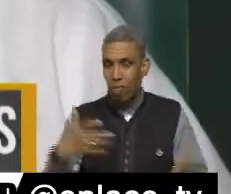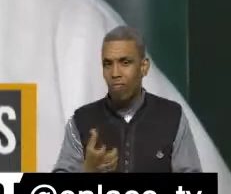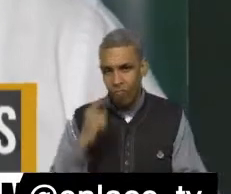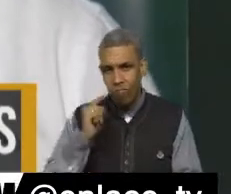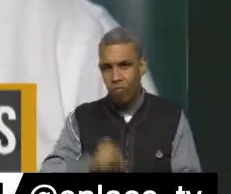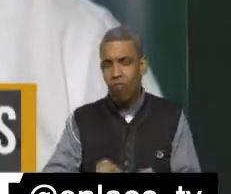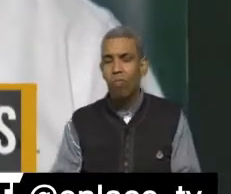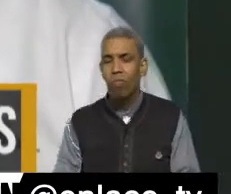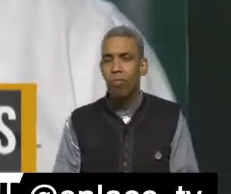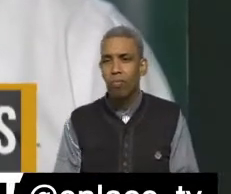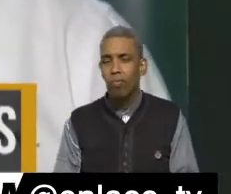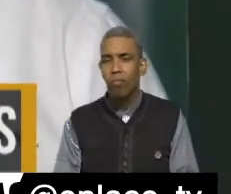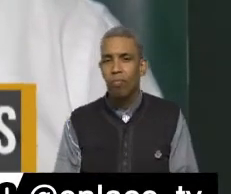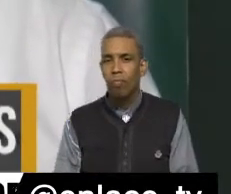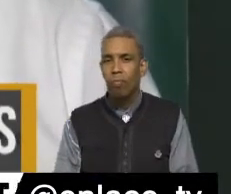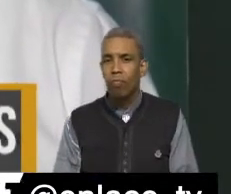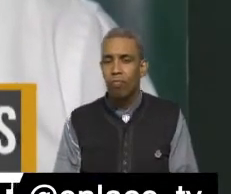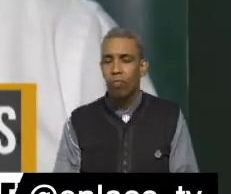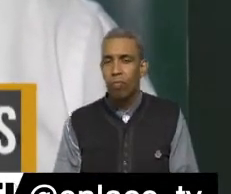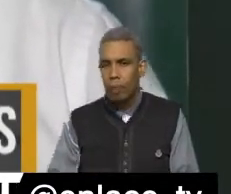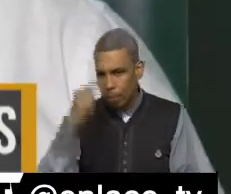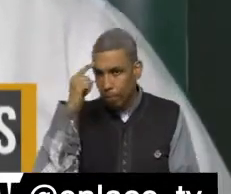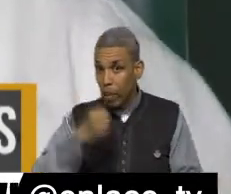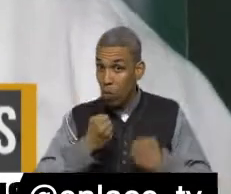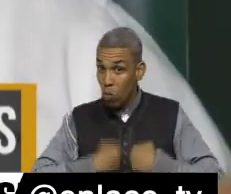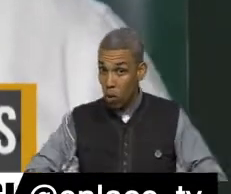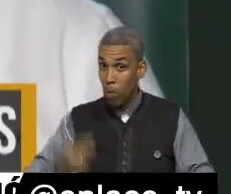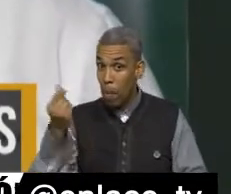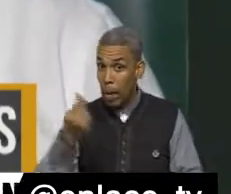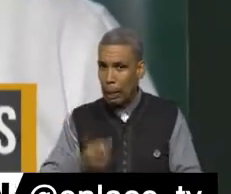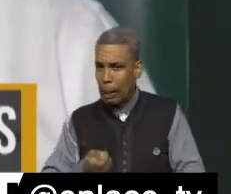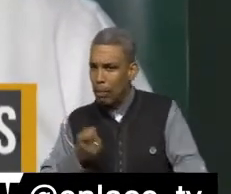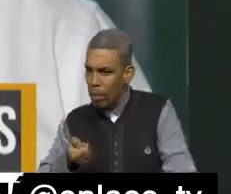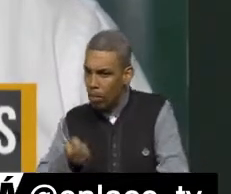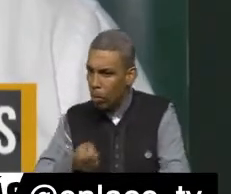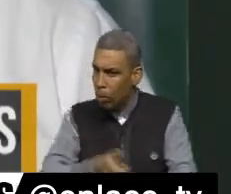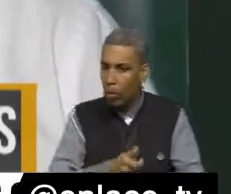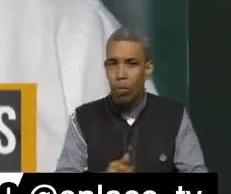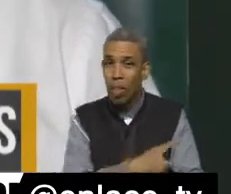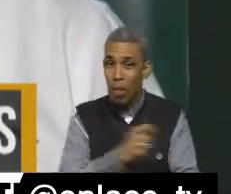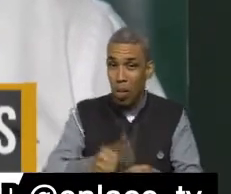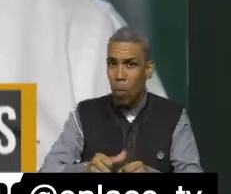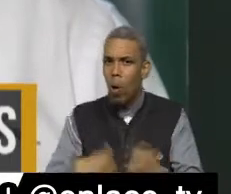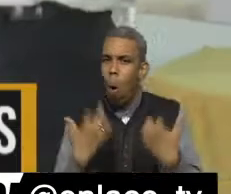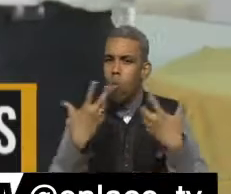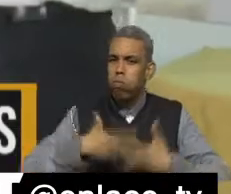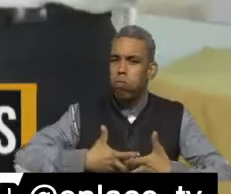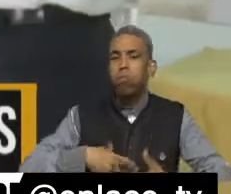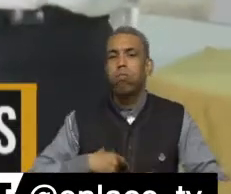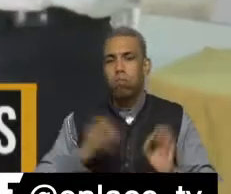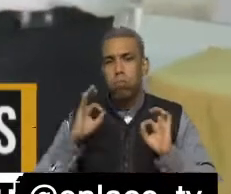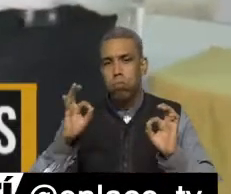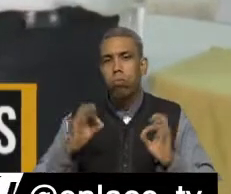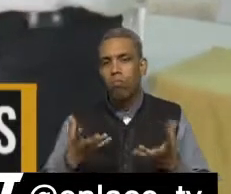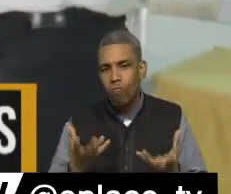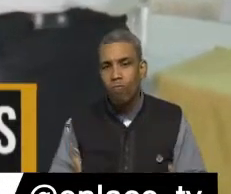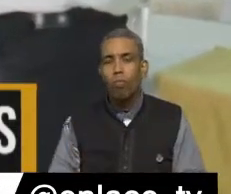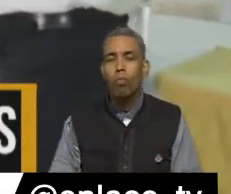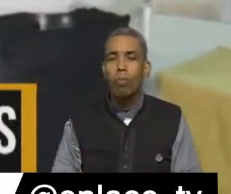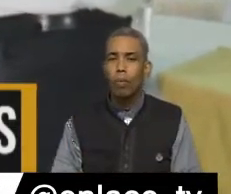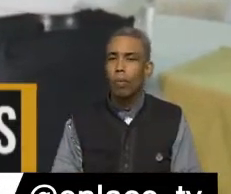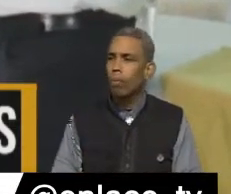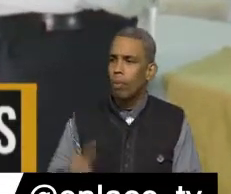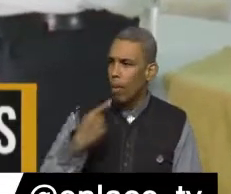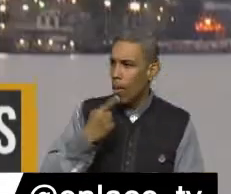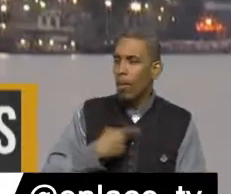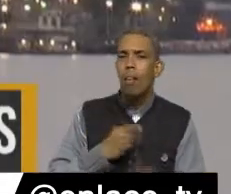Entonces por eso estamos haciendo todo este esfuerzo en áreas de mantener la máxima eficiencia y rentabilidad de la refinería. Las declaraciones del gerente de la